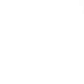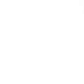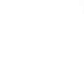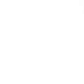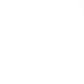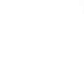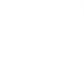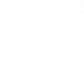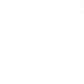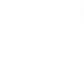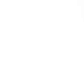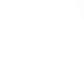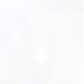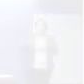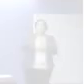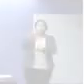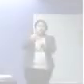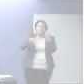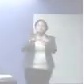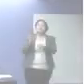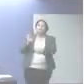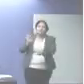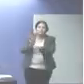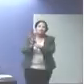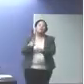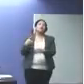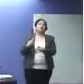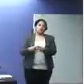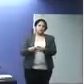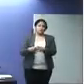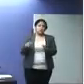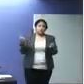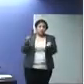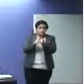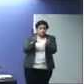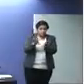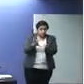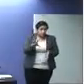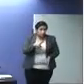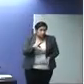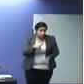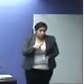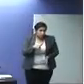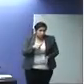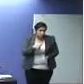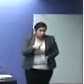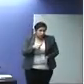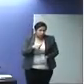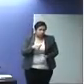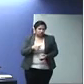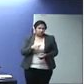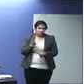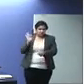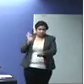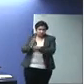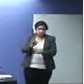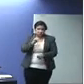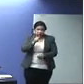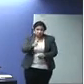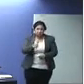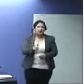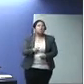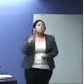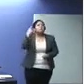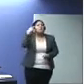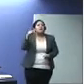le beneficia que se hable así? Porque si no es a las personas con discapacidad, entonces no sirve de nada discutirlo.